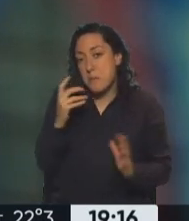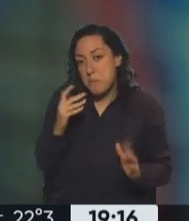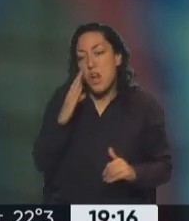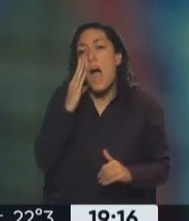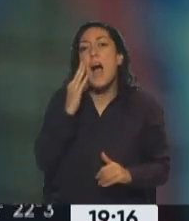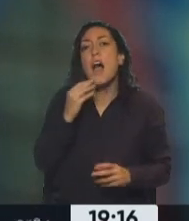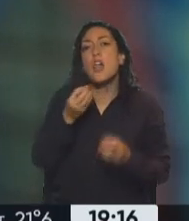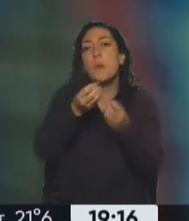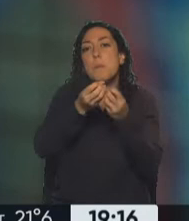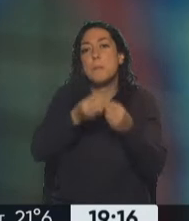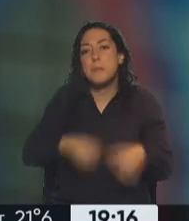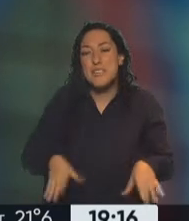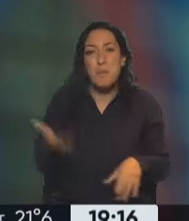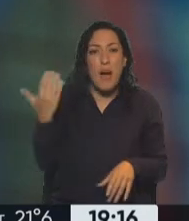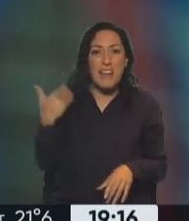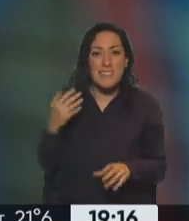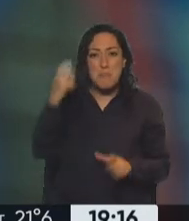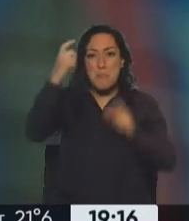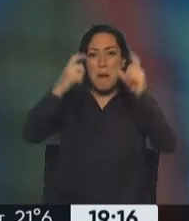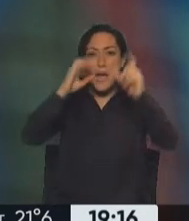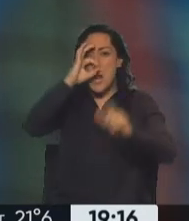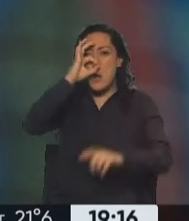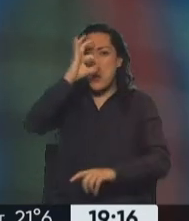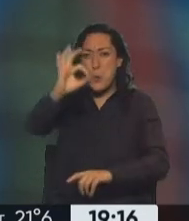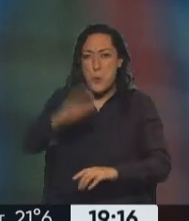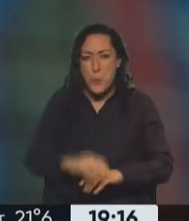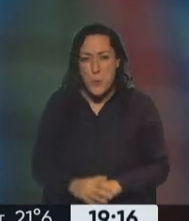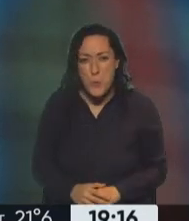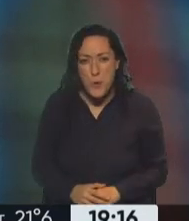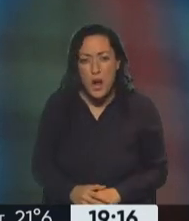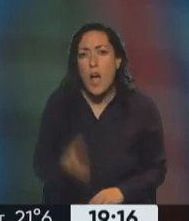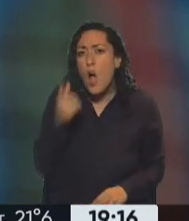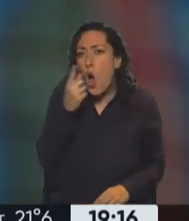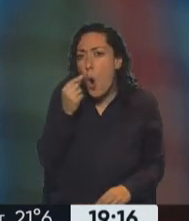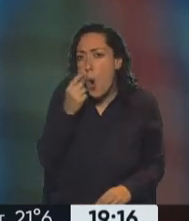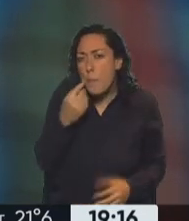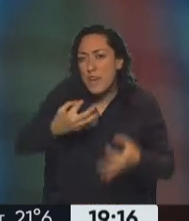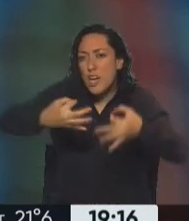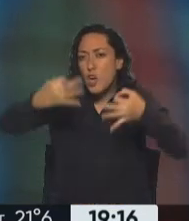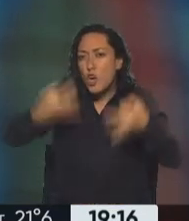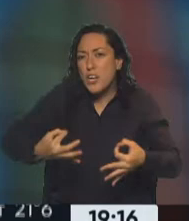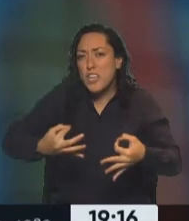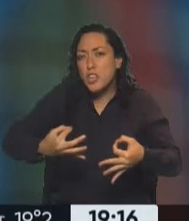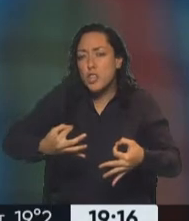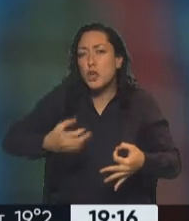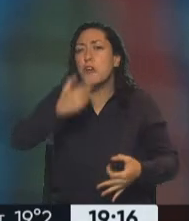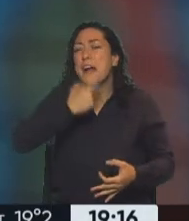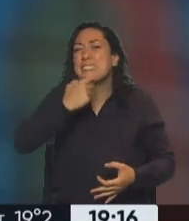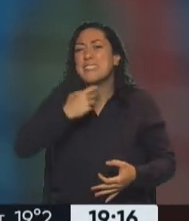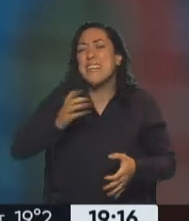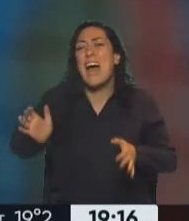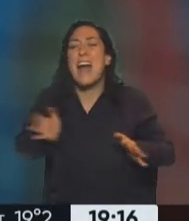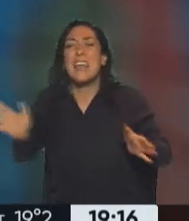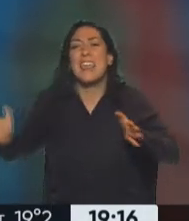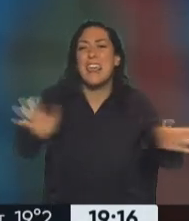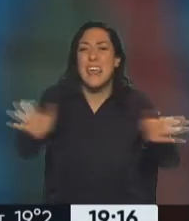jamás lo hubiéramos imaginado. Un tipo, si hay correcto, es el arquero de Racing. El chileno